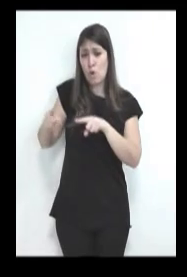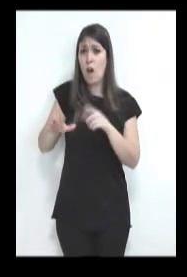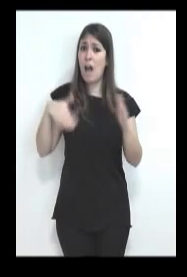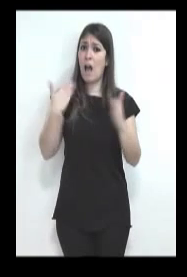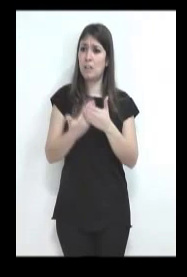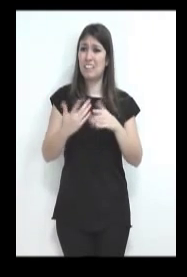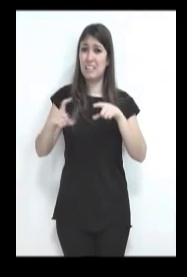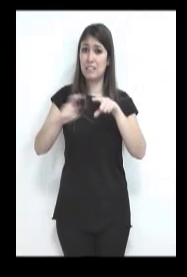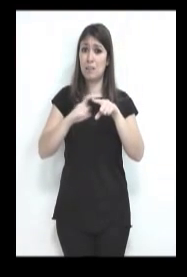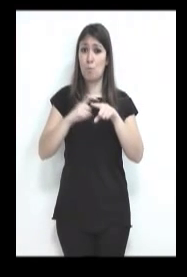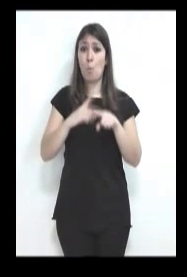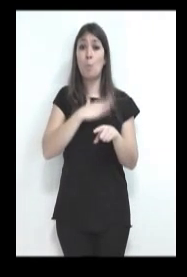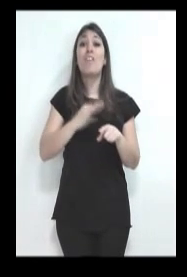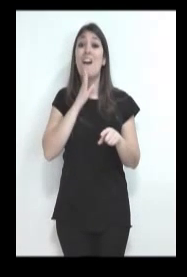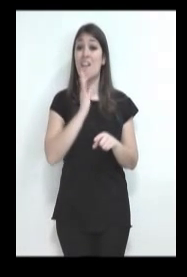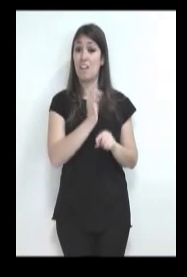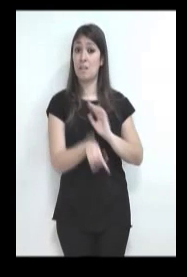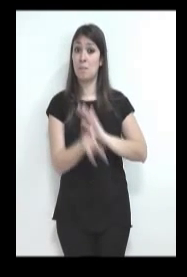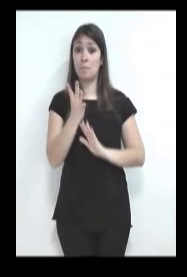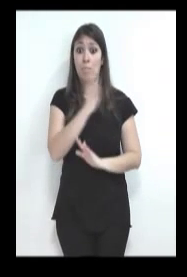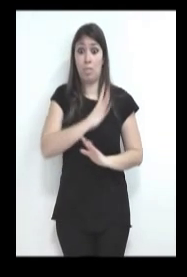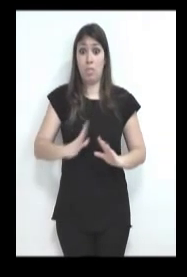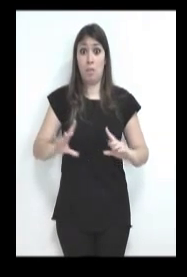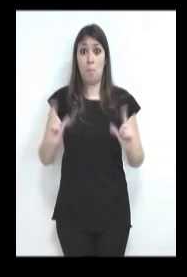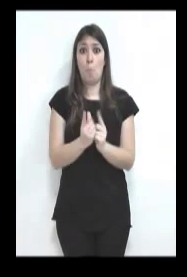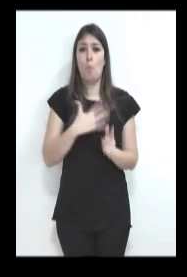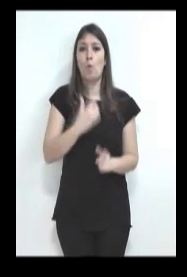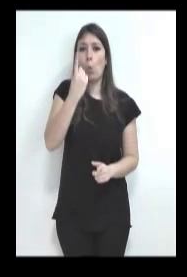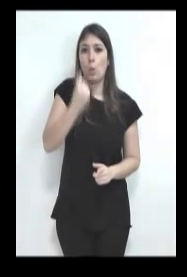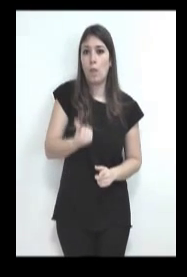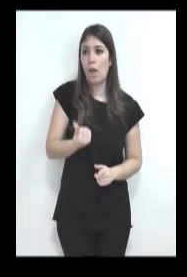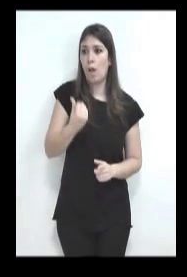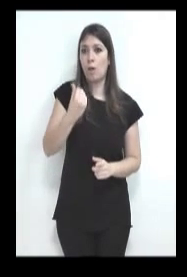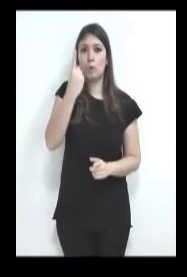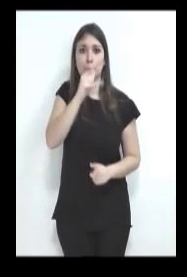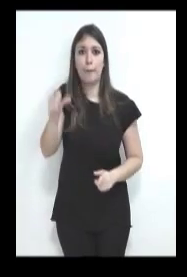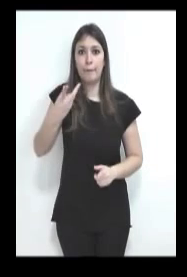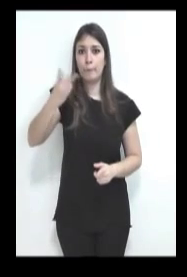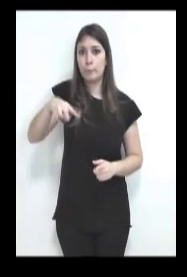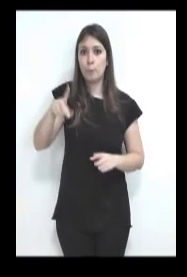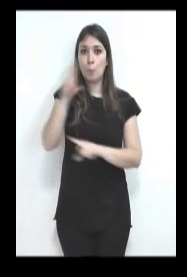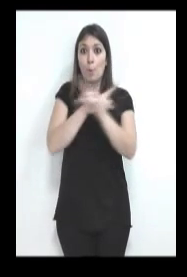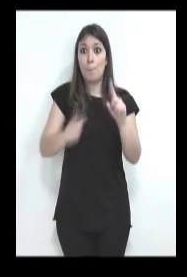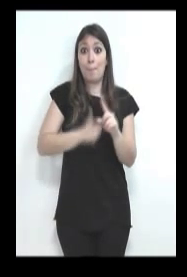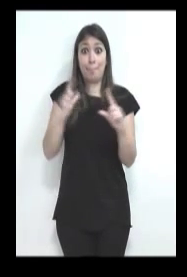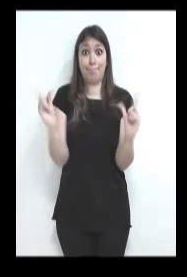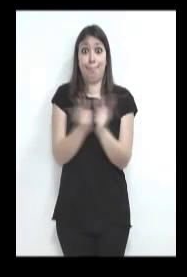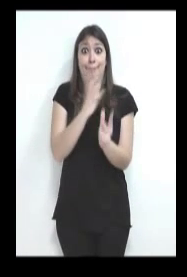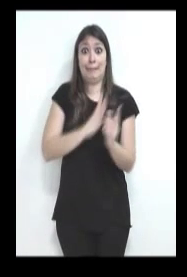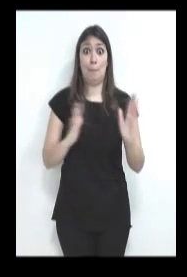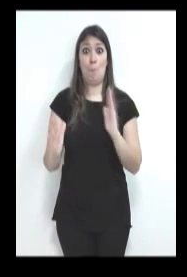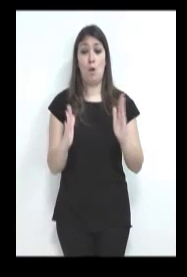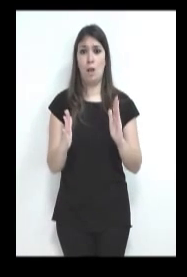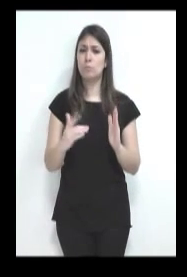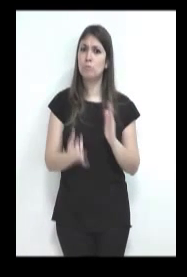diferentes problemas transitorios que pueden durar un día, una semana o 2 meses, es muy grande y debemos contar